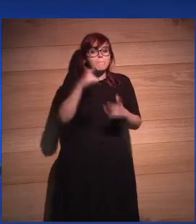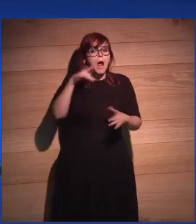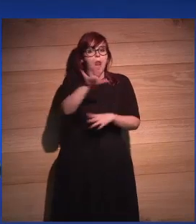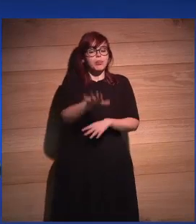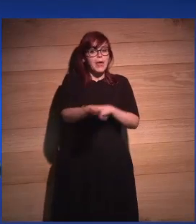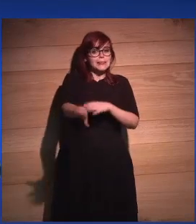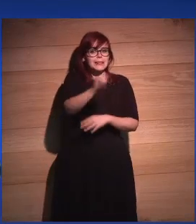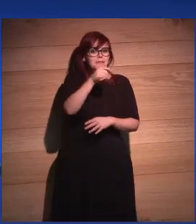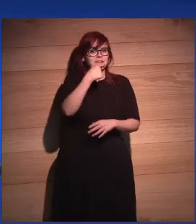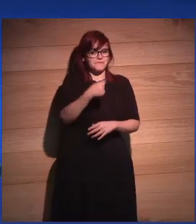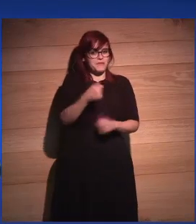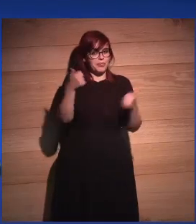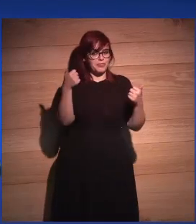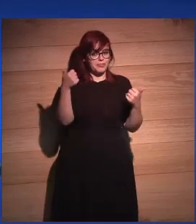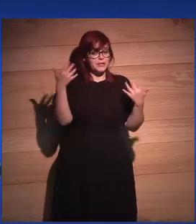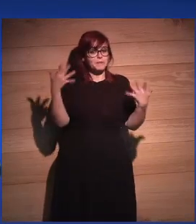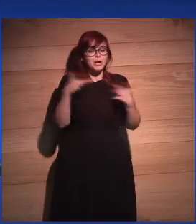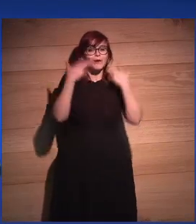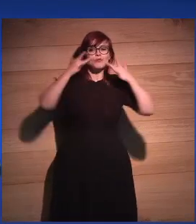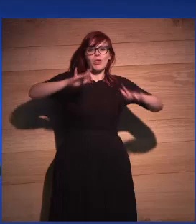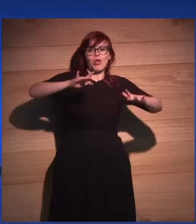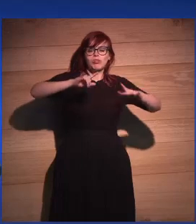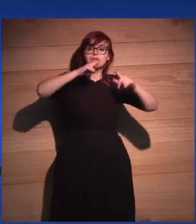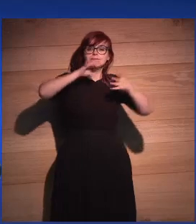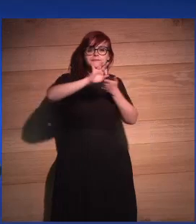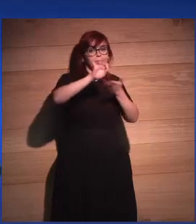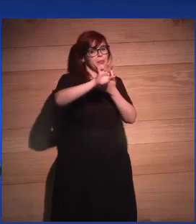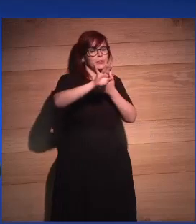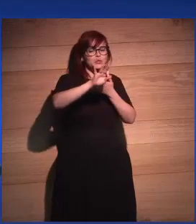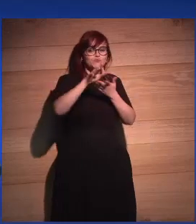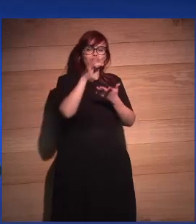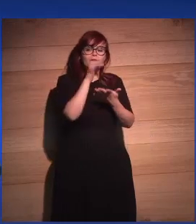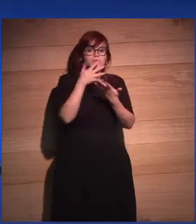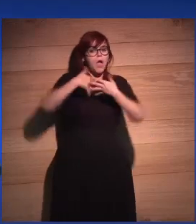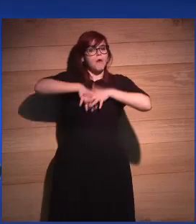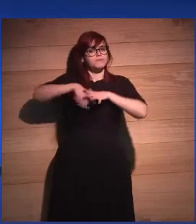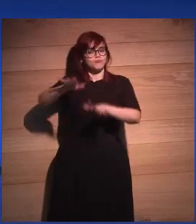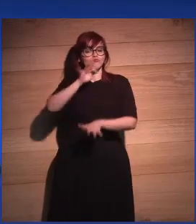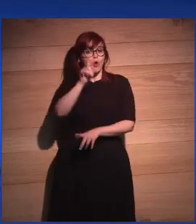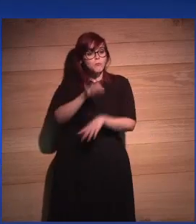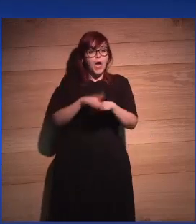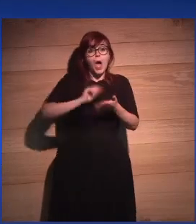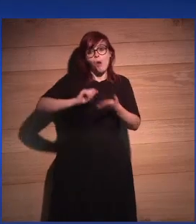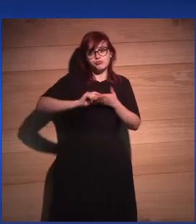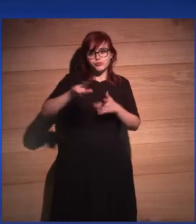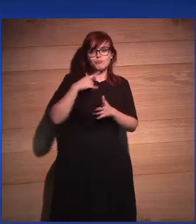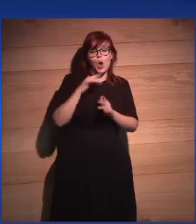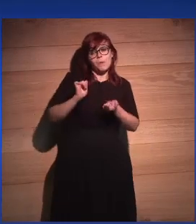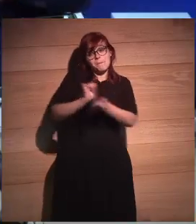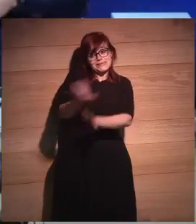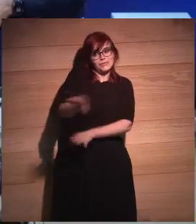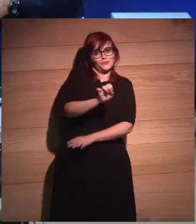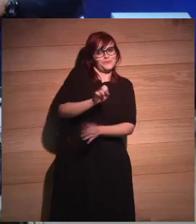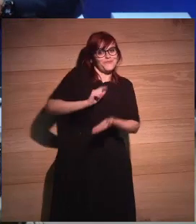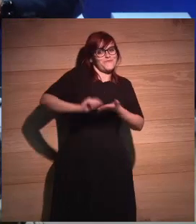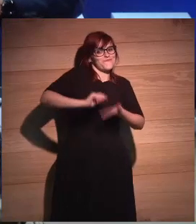entendible, está como más fijada ya, ¿no? Y la neutralidad de servicios yo creo que no. Entonces me parece muy buena recomendación y de hecho la voy a apuntar. Te la cojo